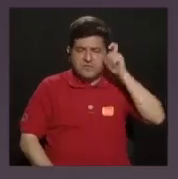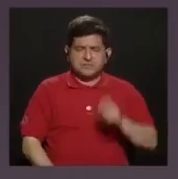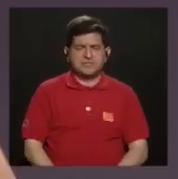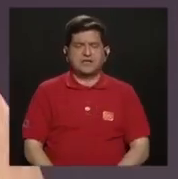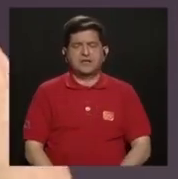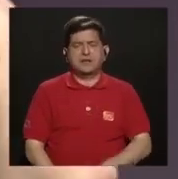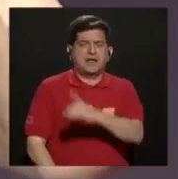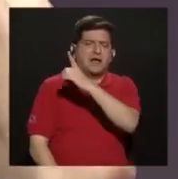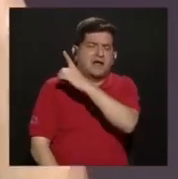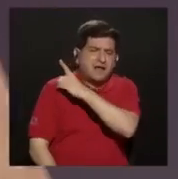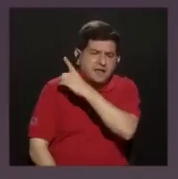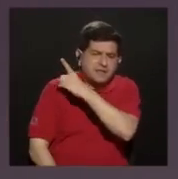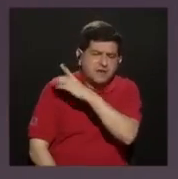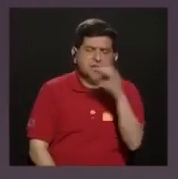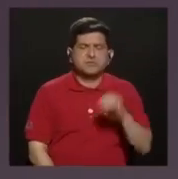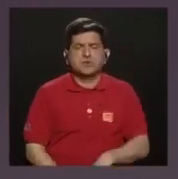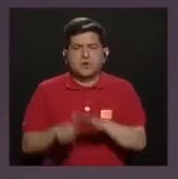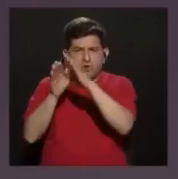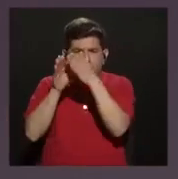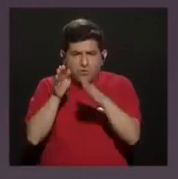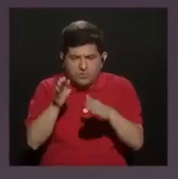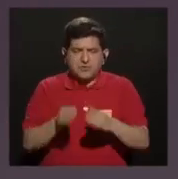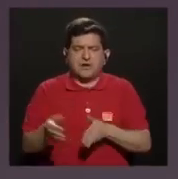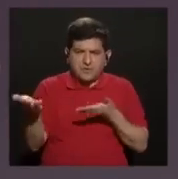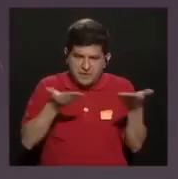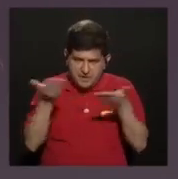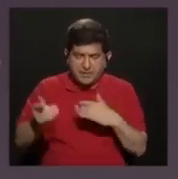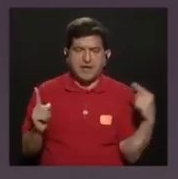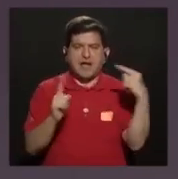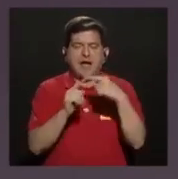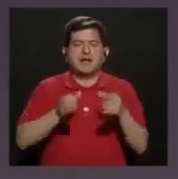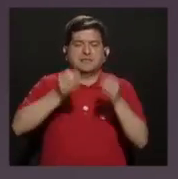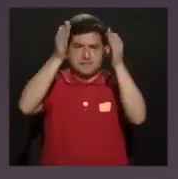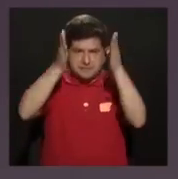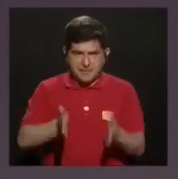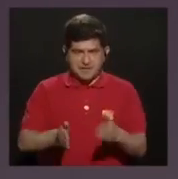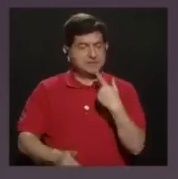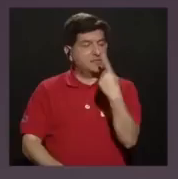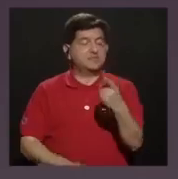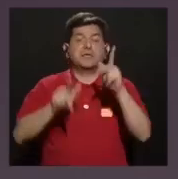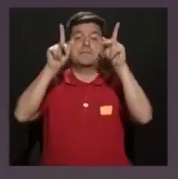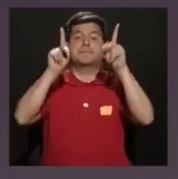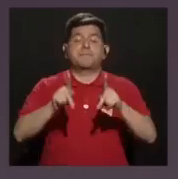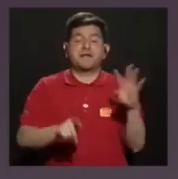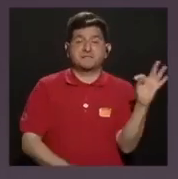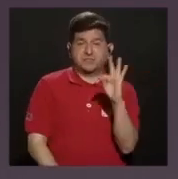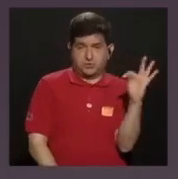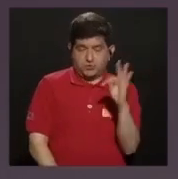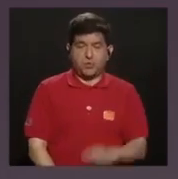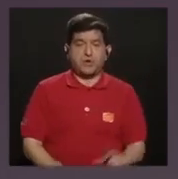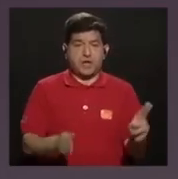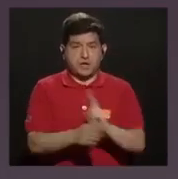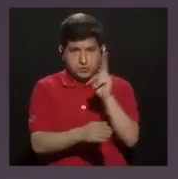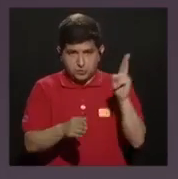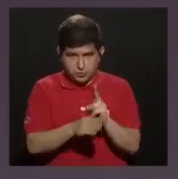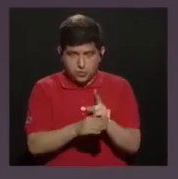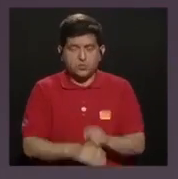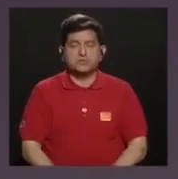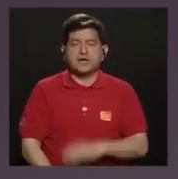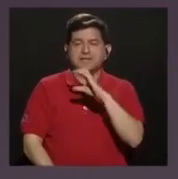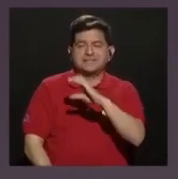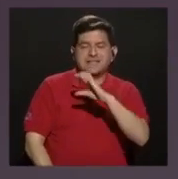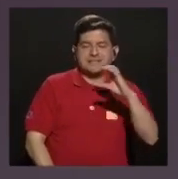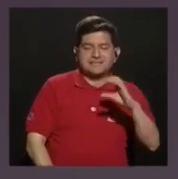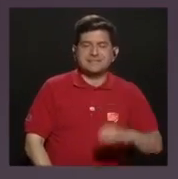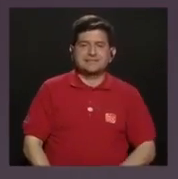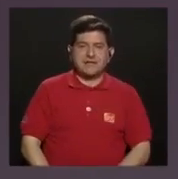en la Contraloría de Servicios, pues bueno, subimos una carta, se escala hasta los magistrados, y ellos dicen que las personas trans utilicen el conocido como que